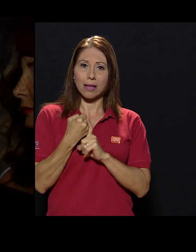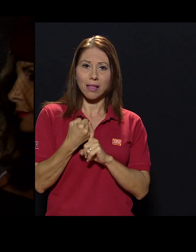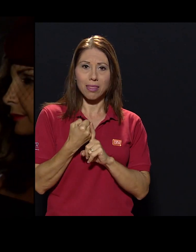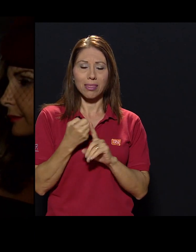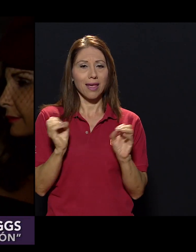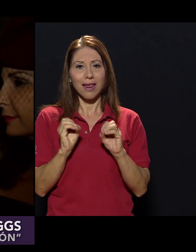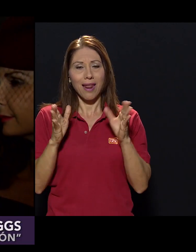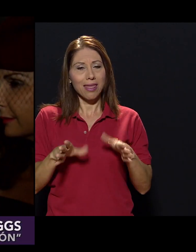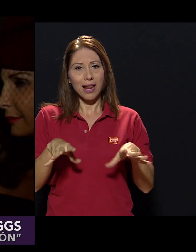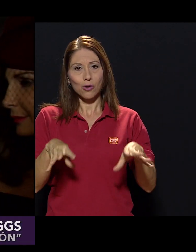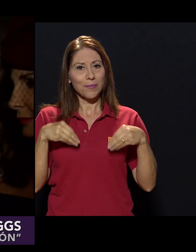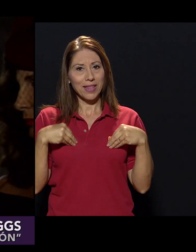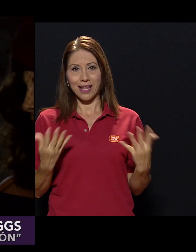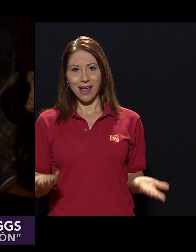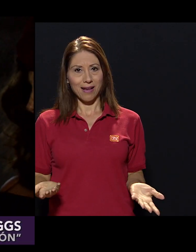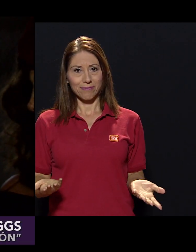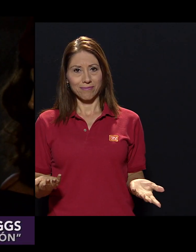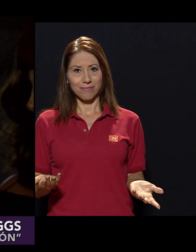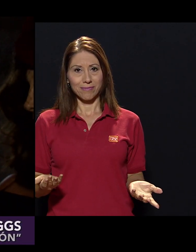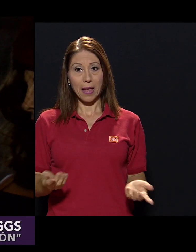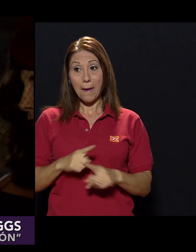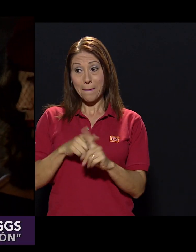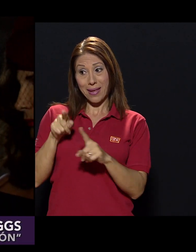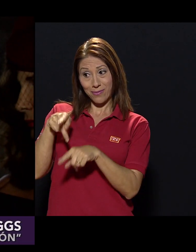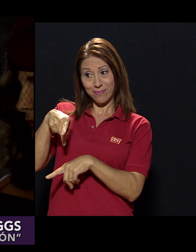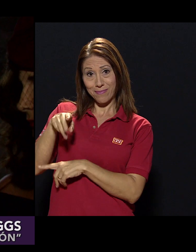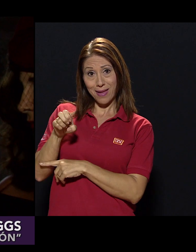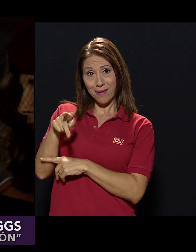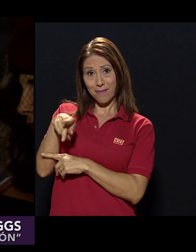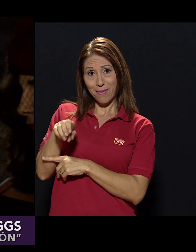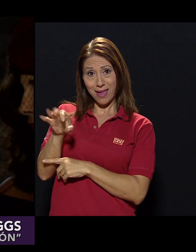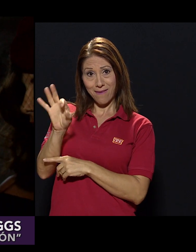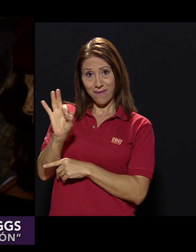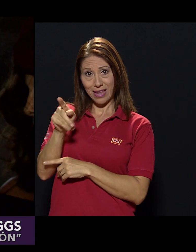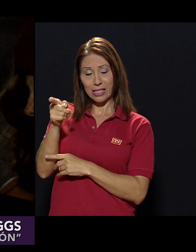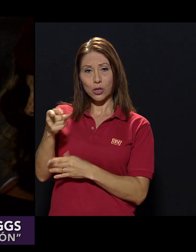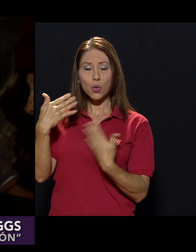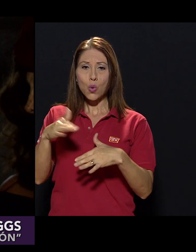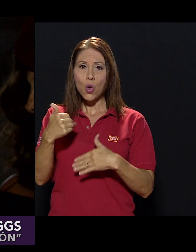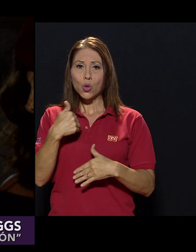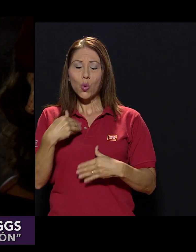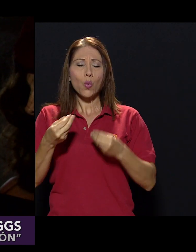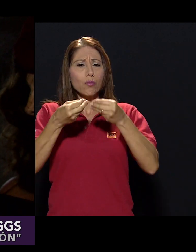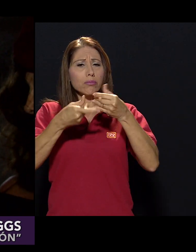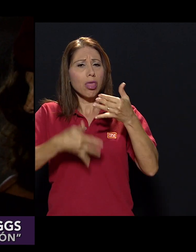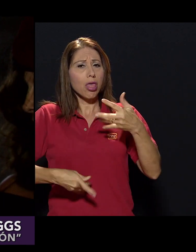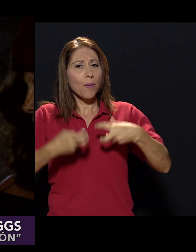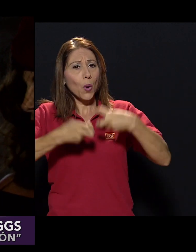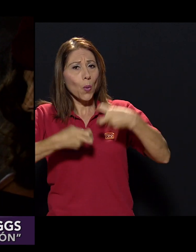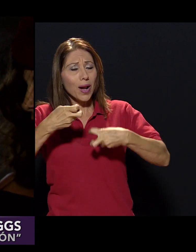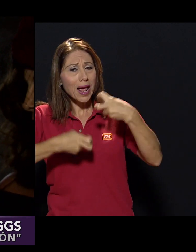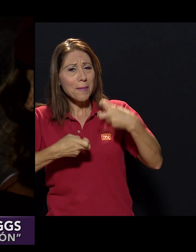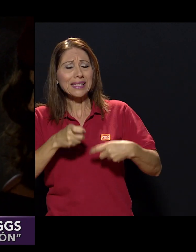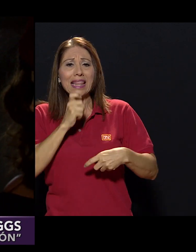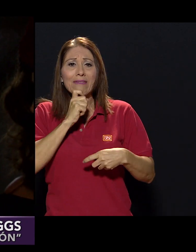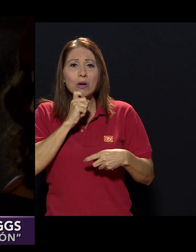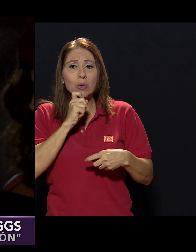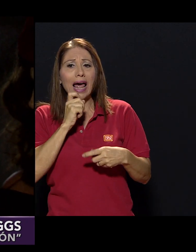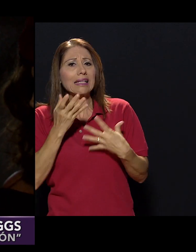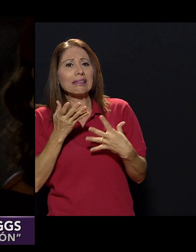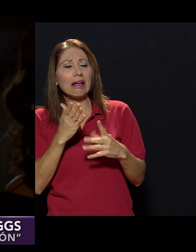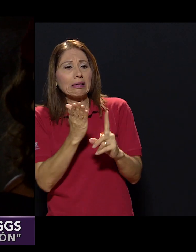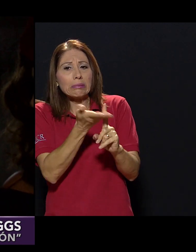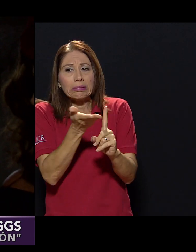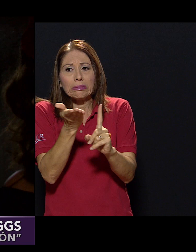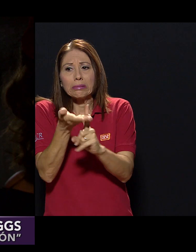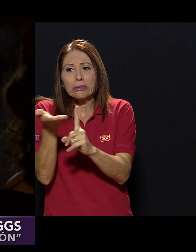Era una idea Tan impactante Que nadie Lo aceptaría Y él tuvo una cantidad Enorme De